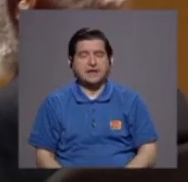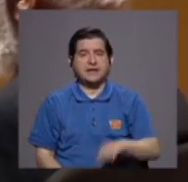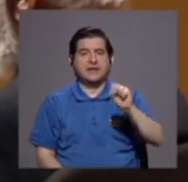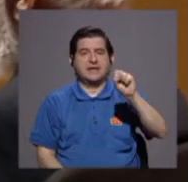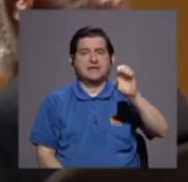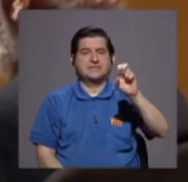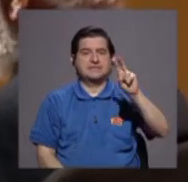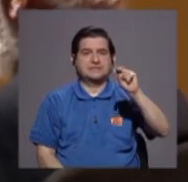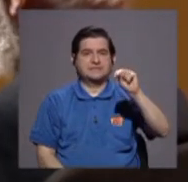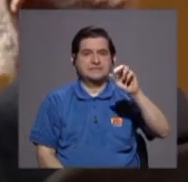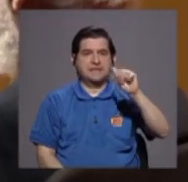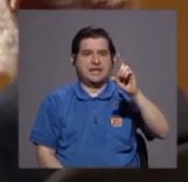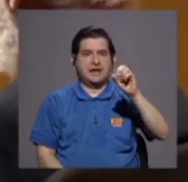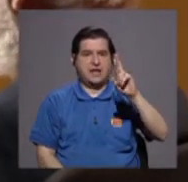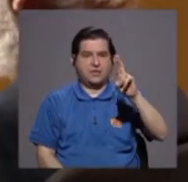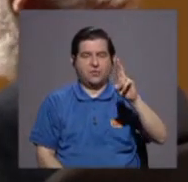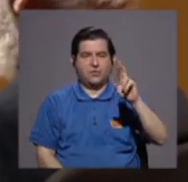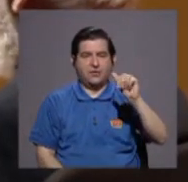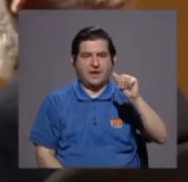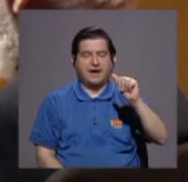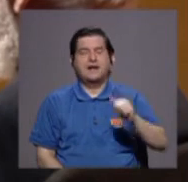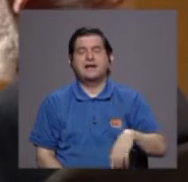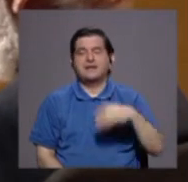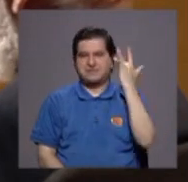senadora por el estado de California,